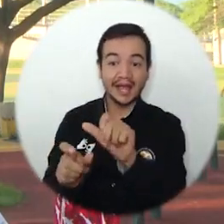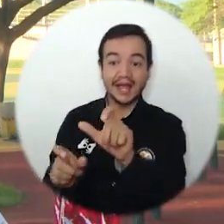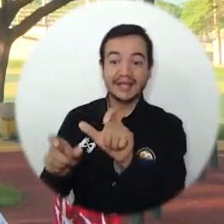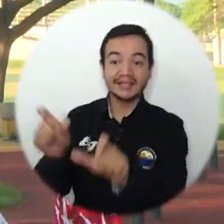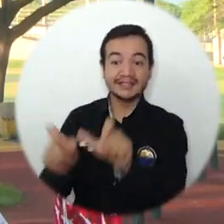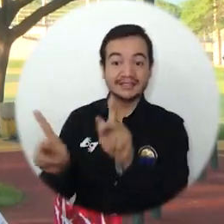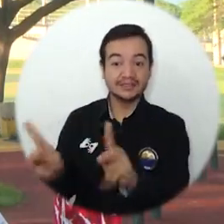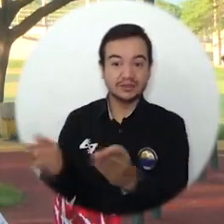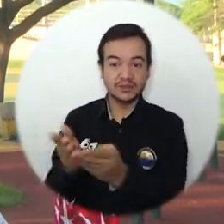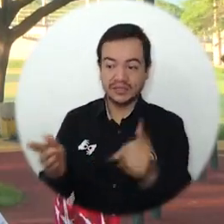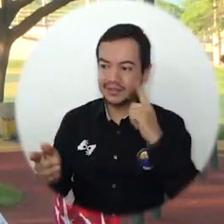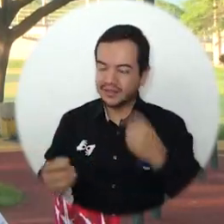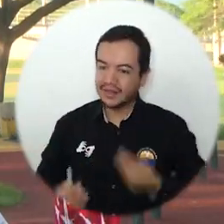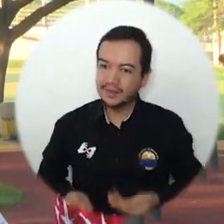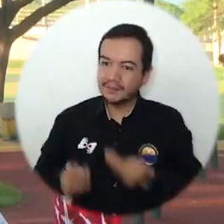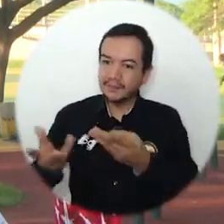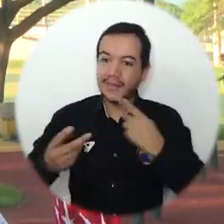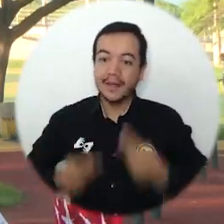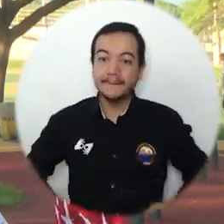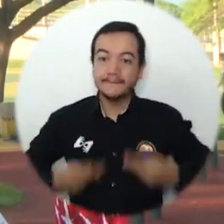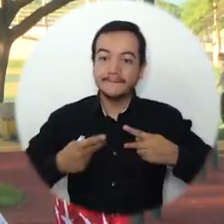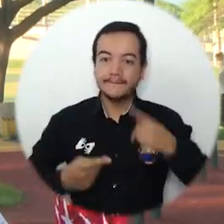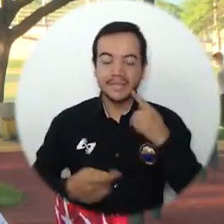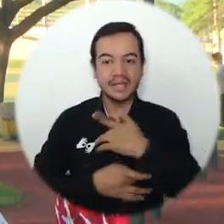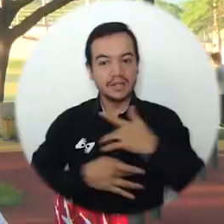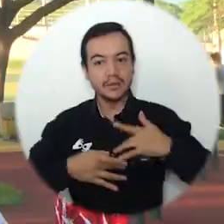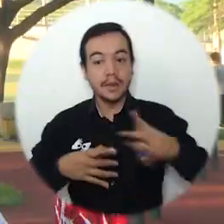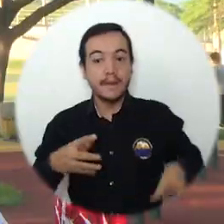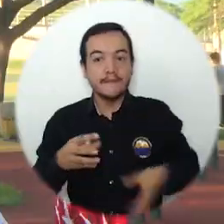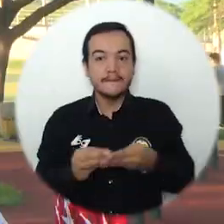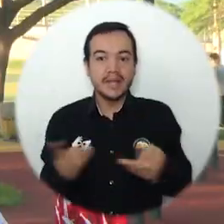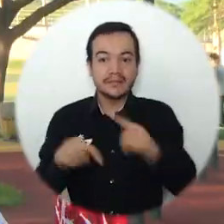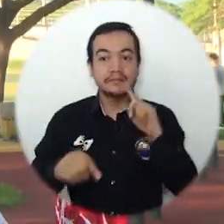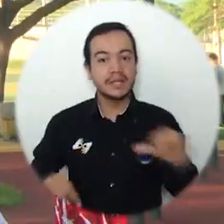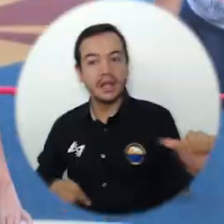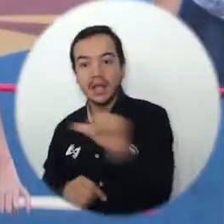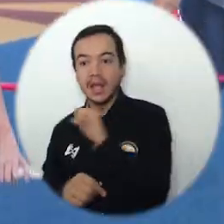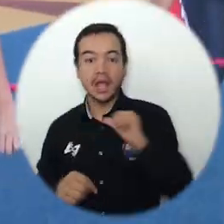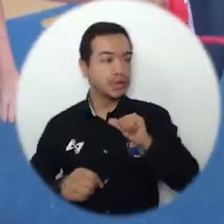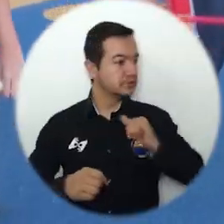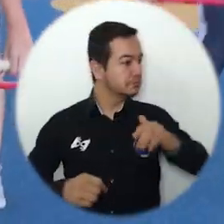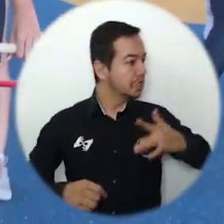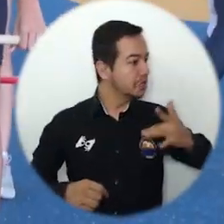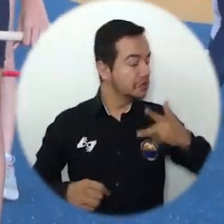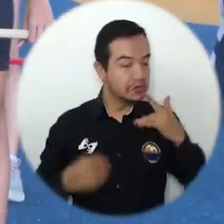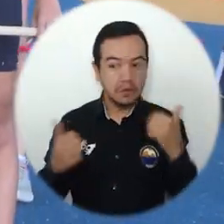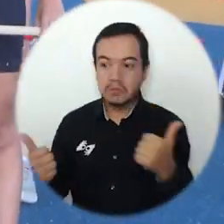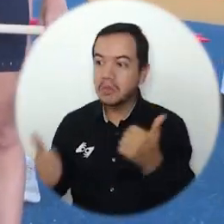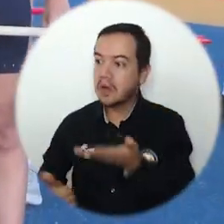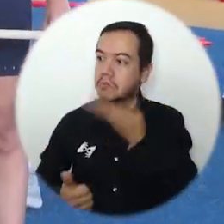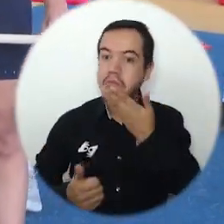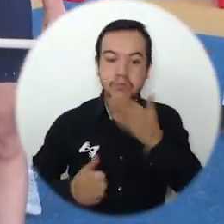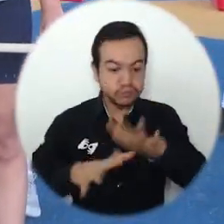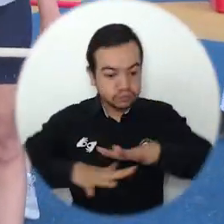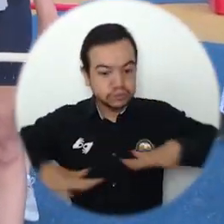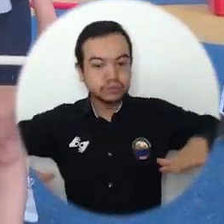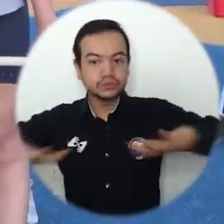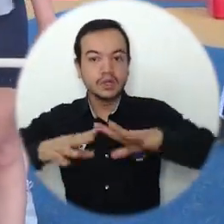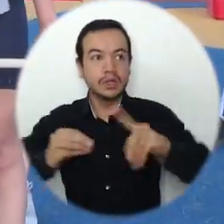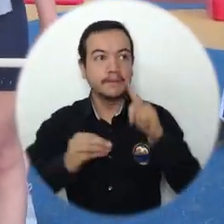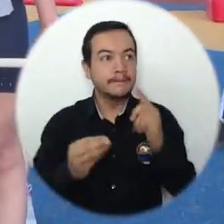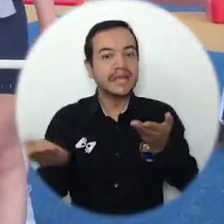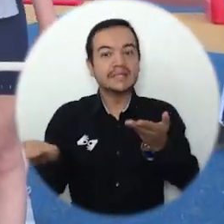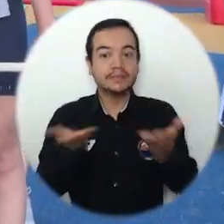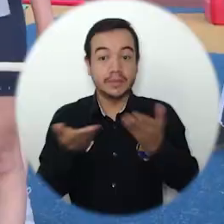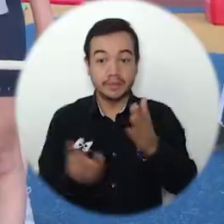a tener una vida saludable y también crear un espacio donde las mujeres nos sintamos seguras y que podamos conocer cada uno de los